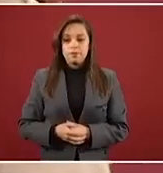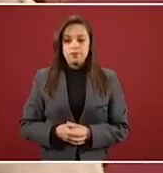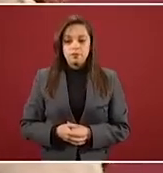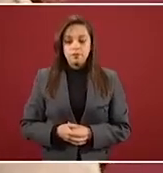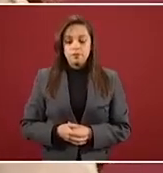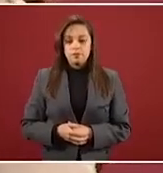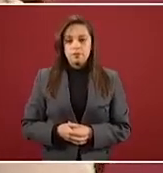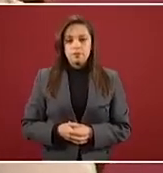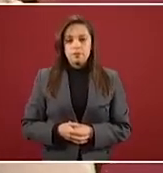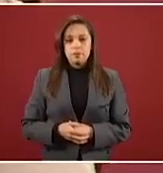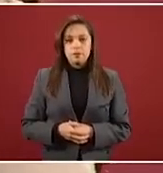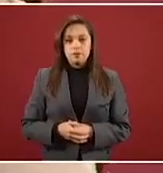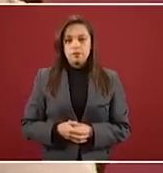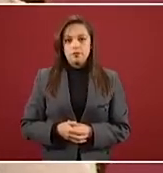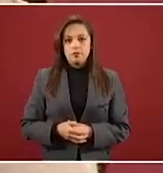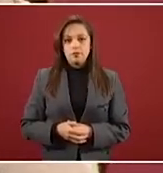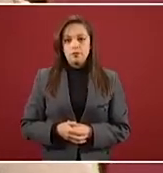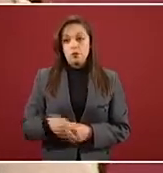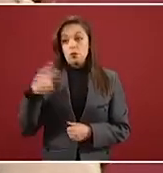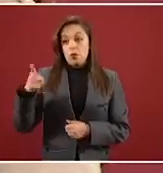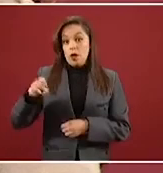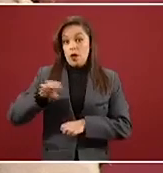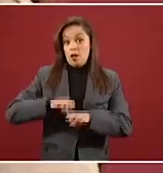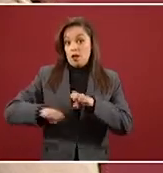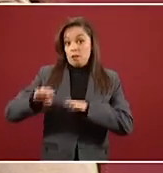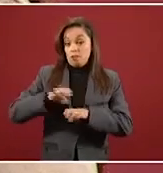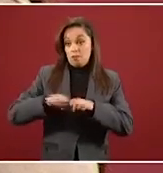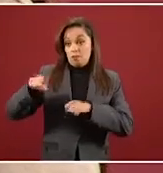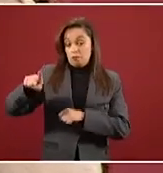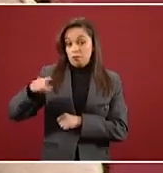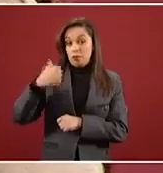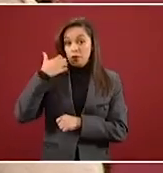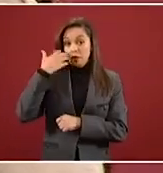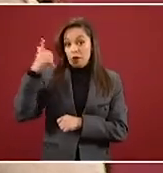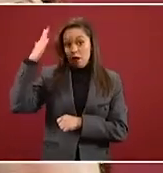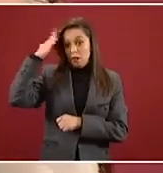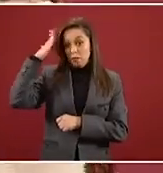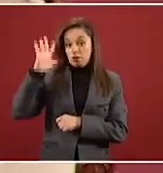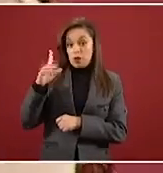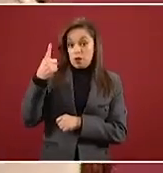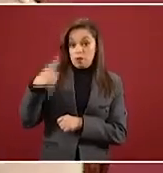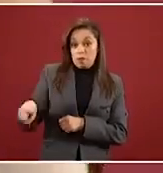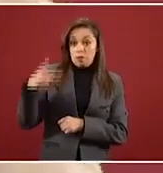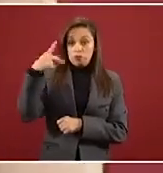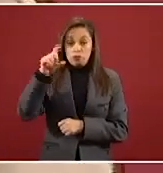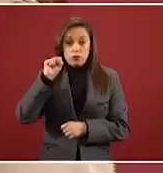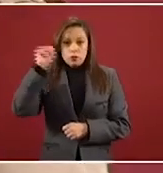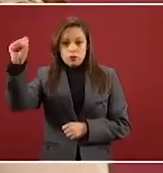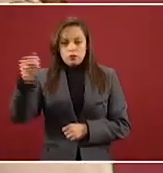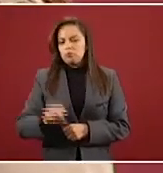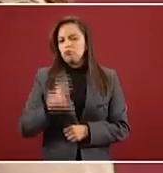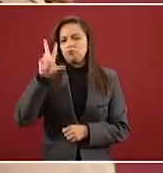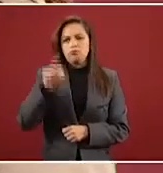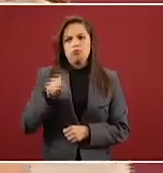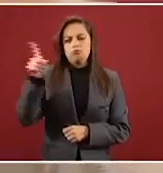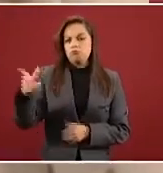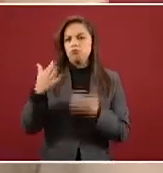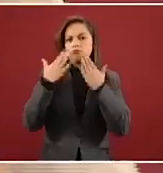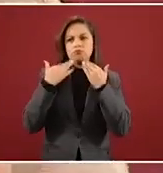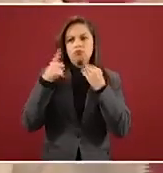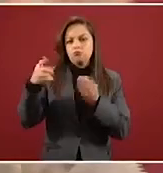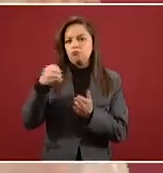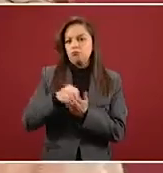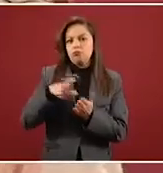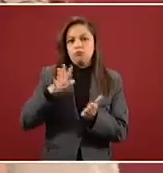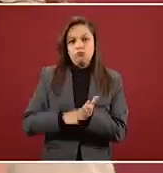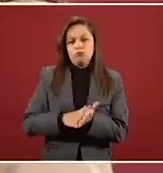vale que por parte de la empresa haya injerencia en ese tipo de sindicato. Ese sindicato no tiene la toma de nota. En